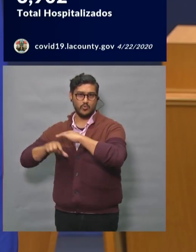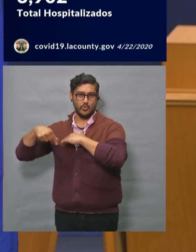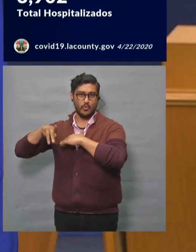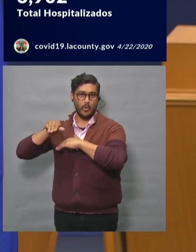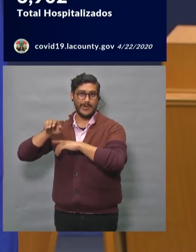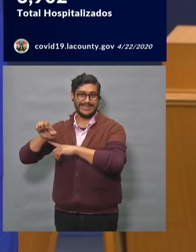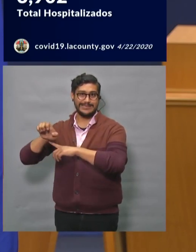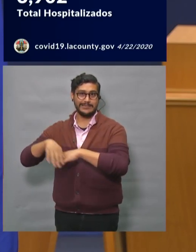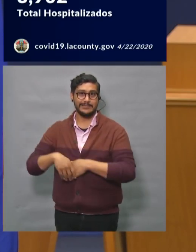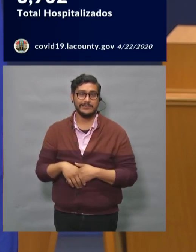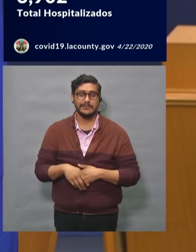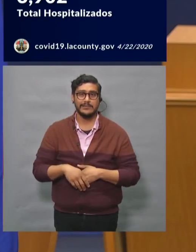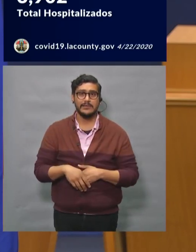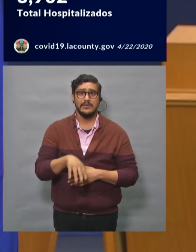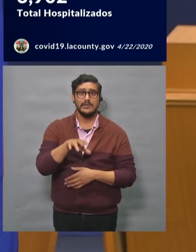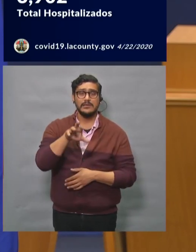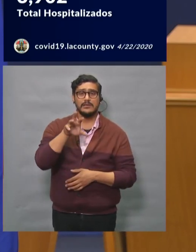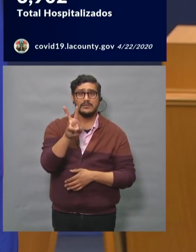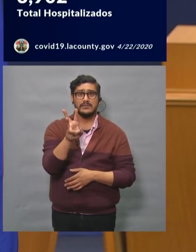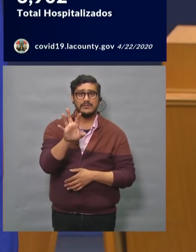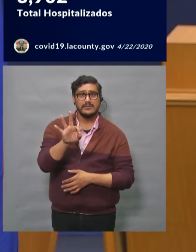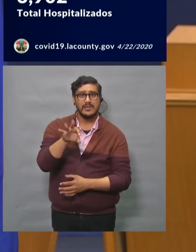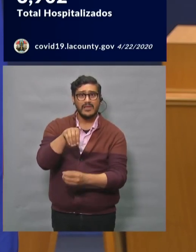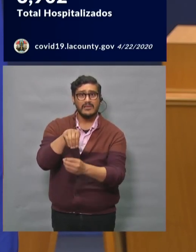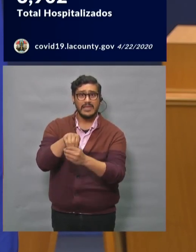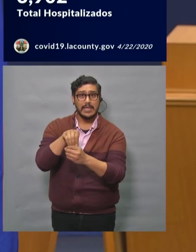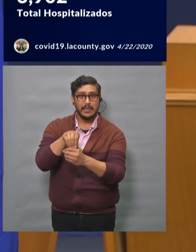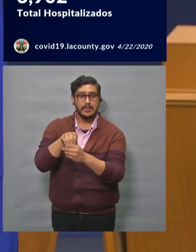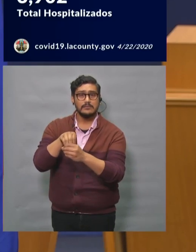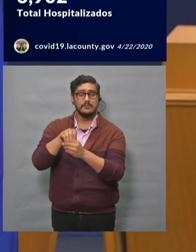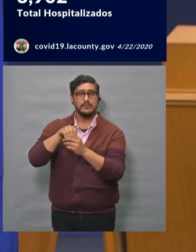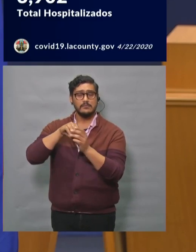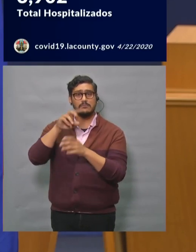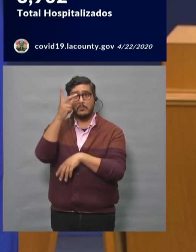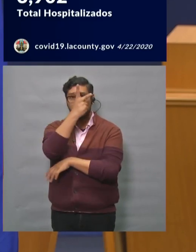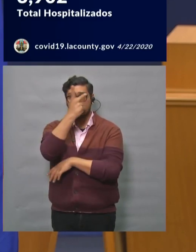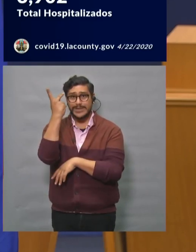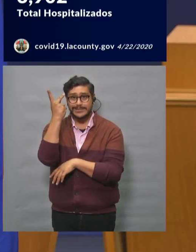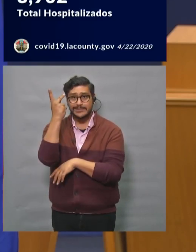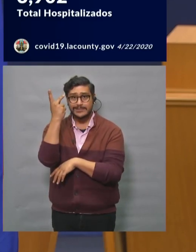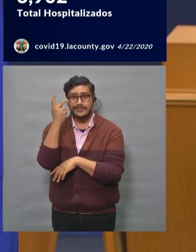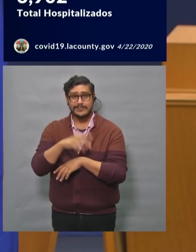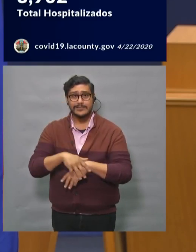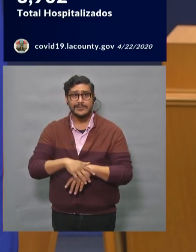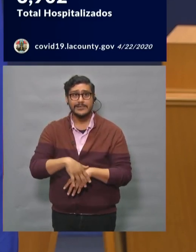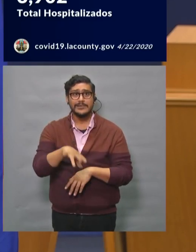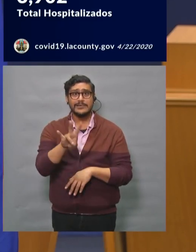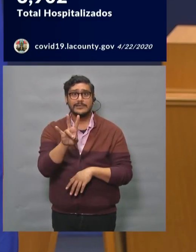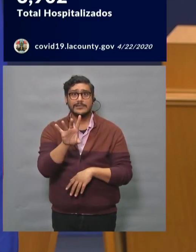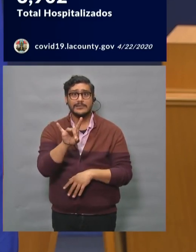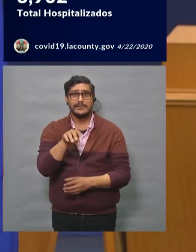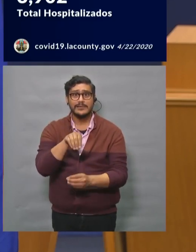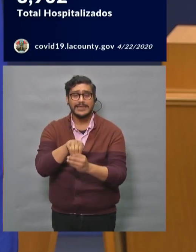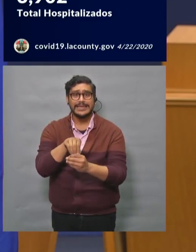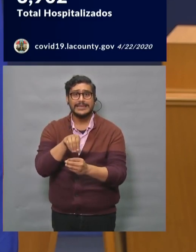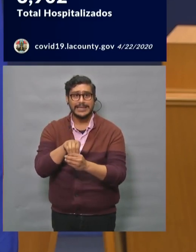Hay 69 casos en la prisión estatal, 68 casos en las